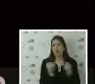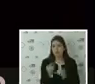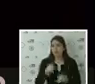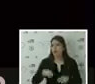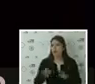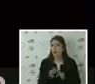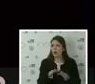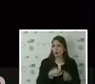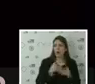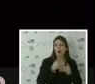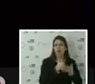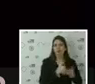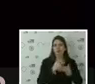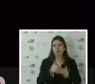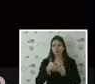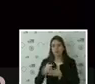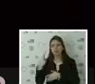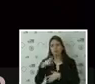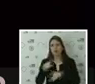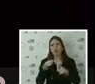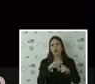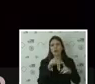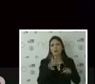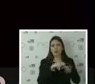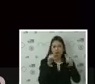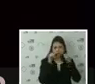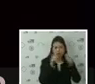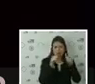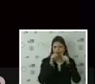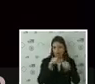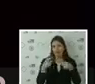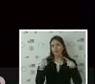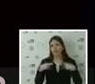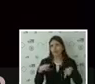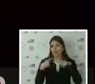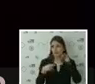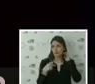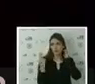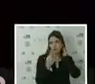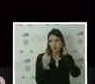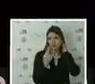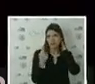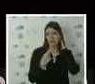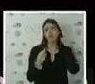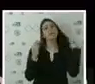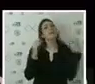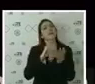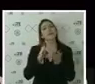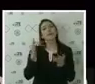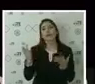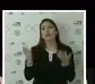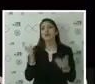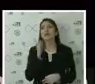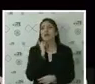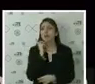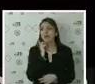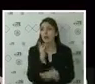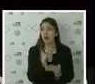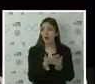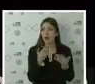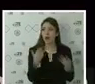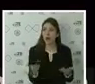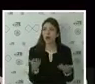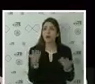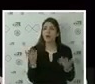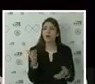elementos a los grupos de atención prioritaria que se encuentran en situación de vulnerabilidad. Muchas gracias, diputada. Cedería ahora el uso de la